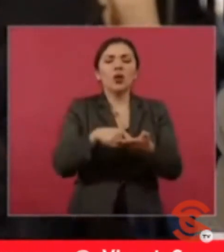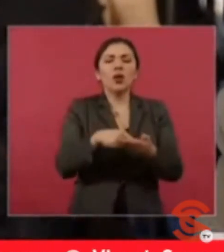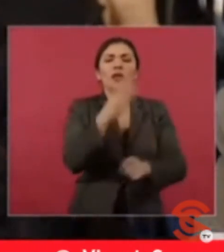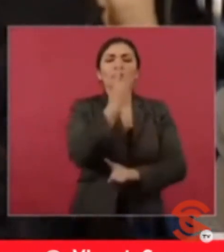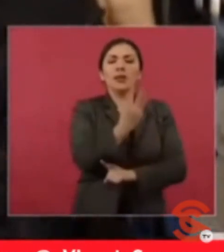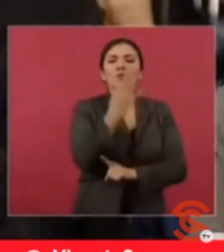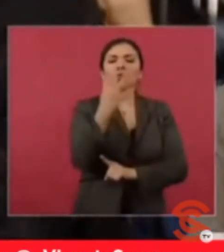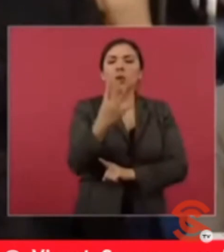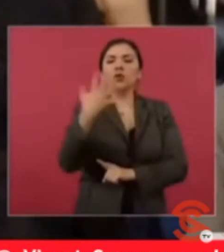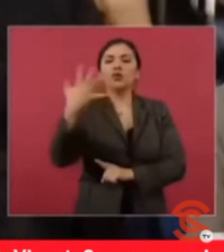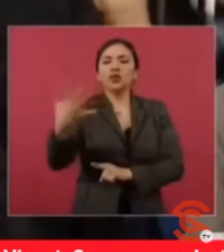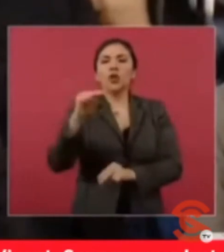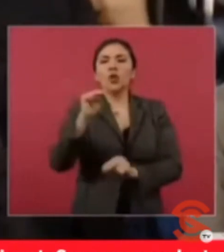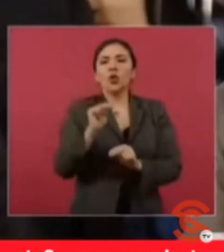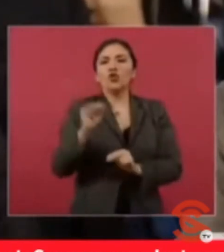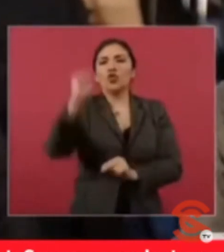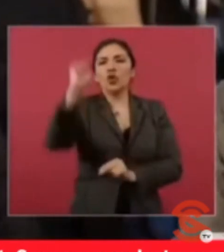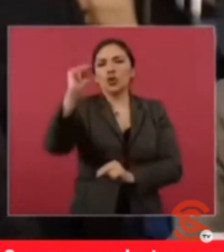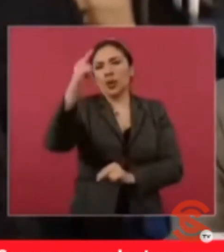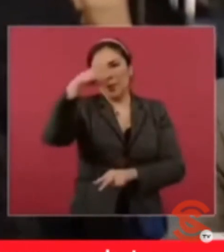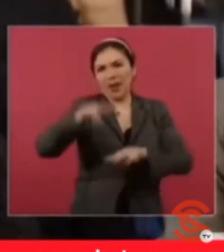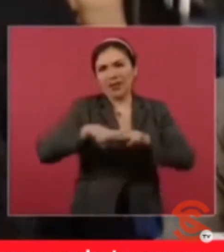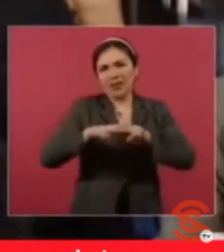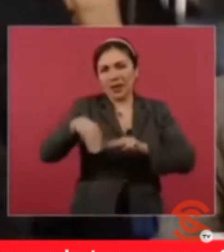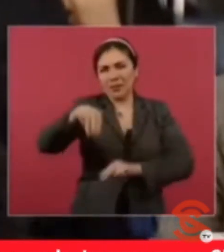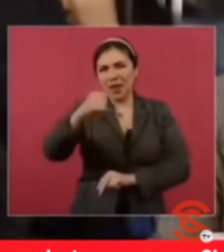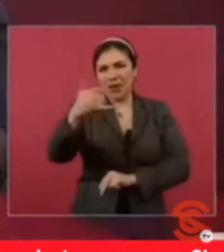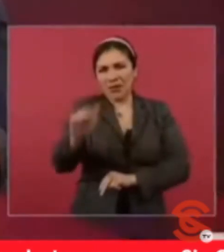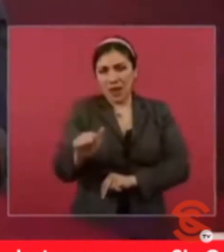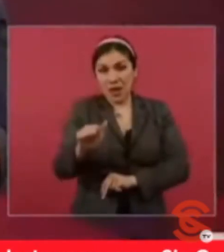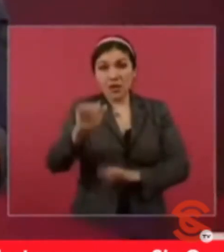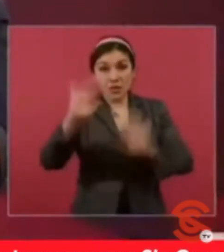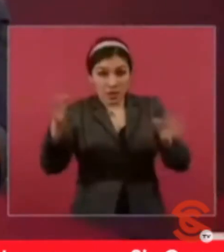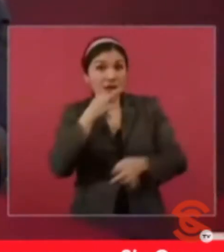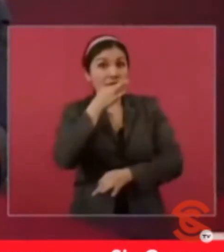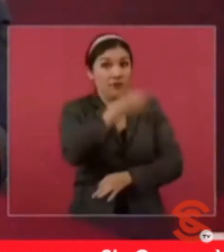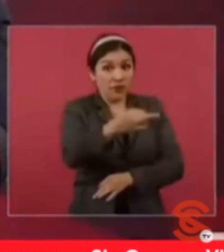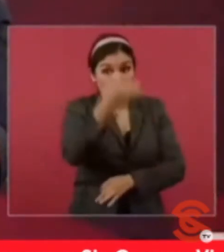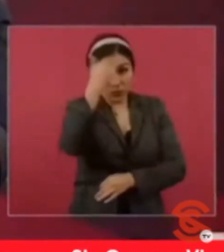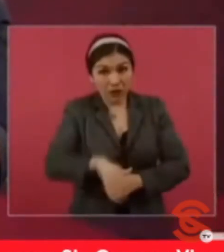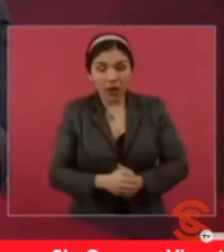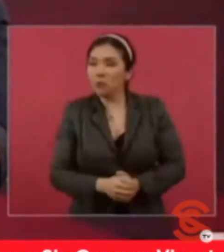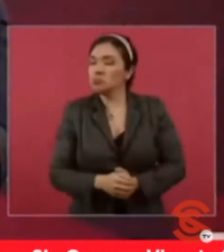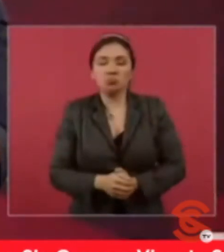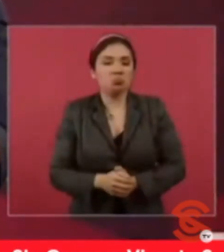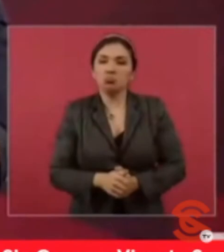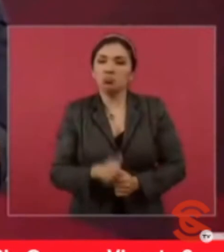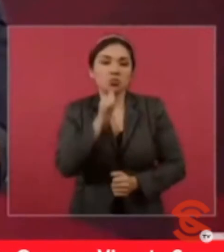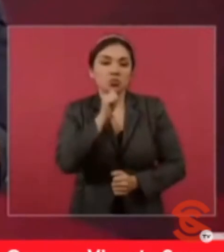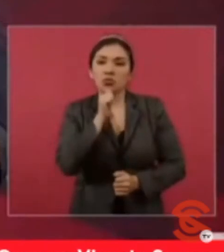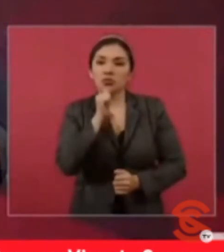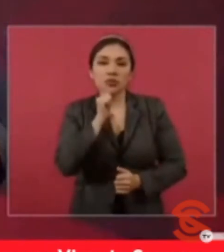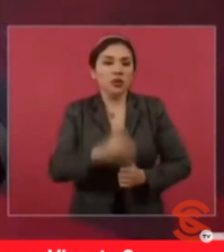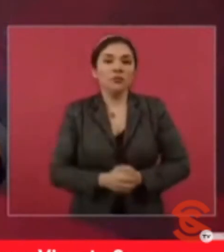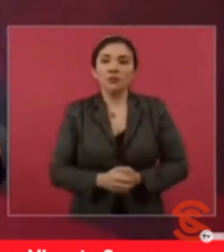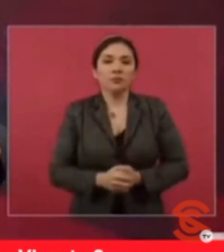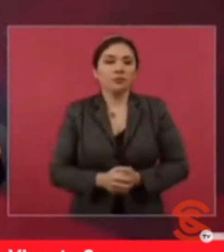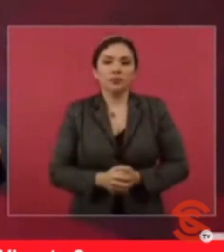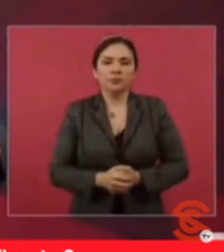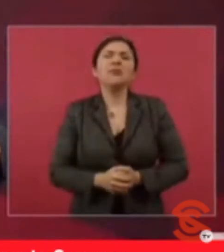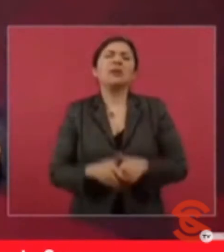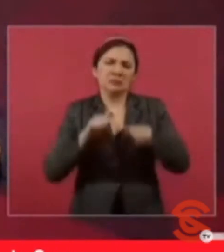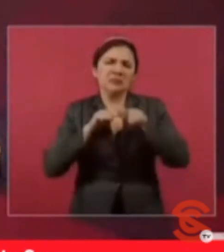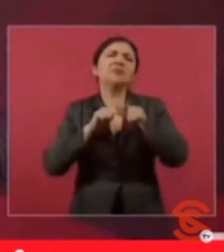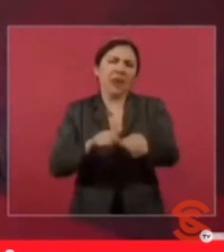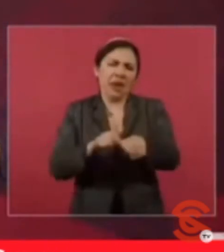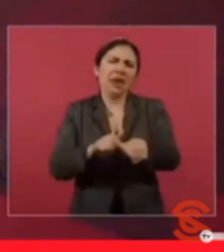y 6 del Tren Maya. ¿Ustedes ya fueron notificados sobre esta resolución? No, tampoco. Tampoco. No. Y Y también. van a